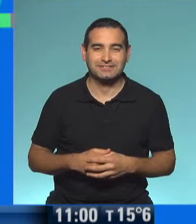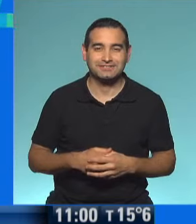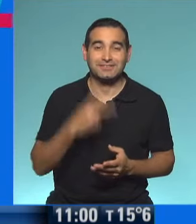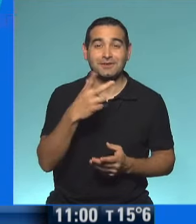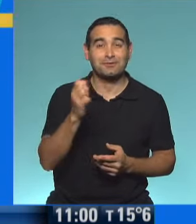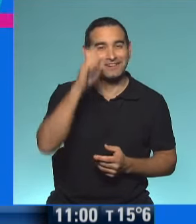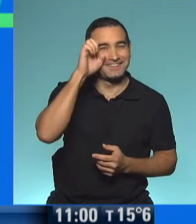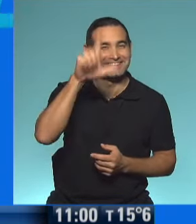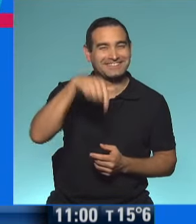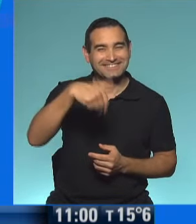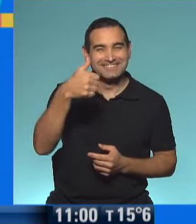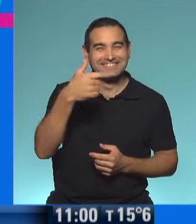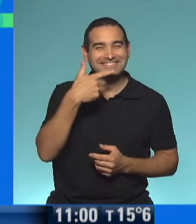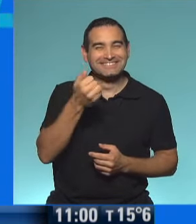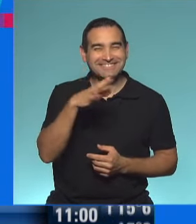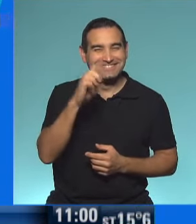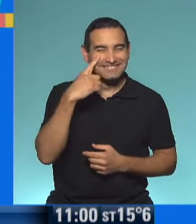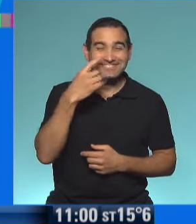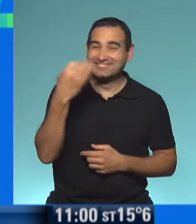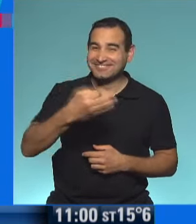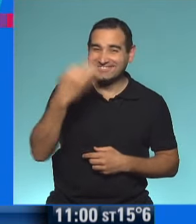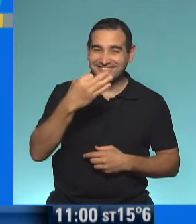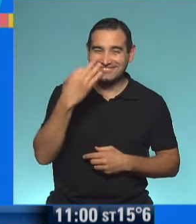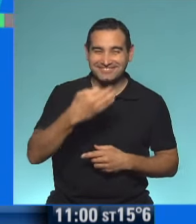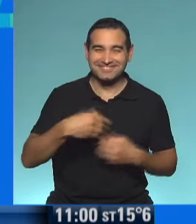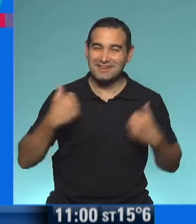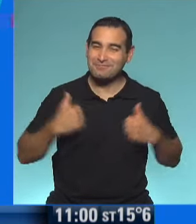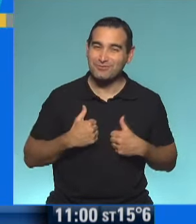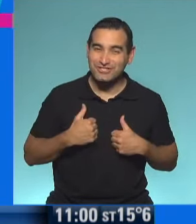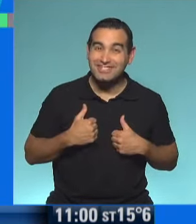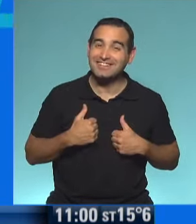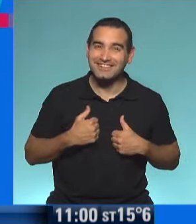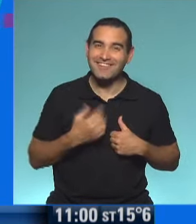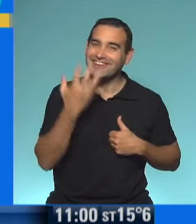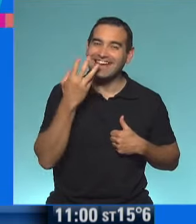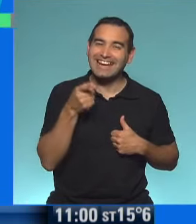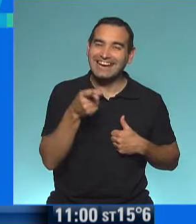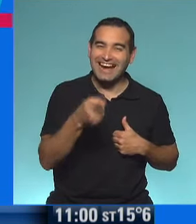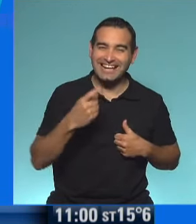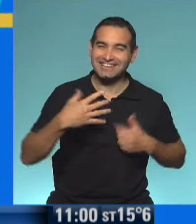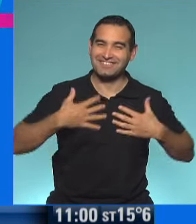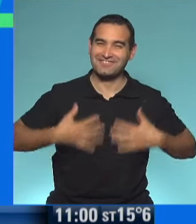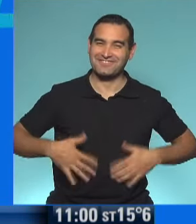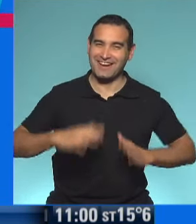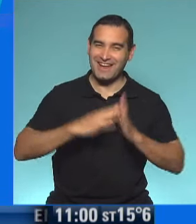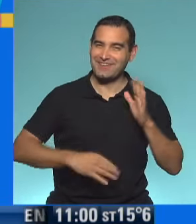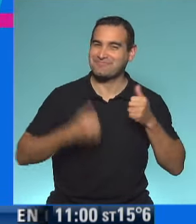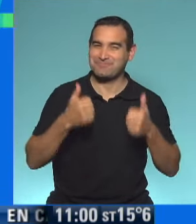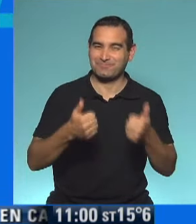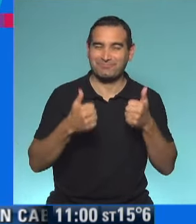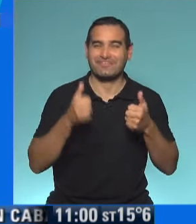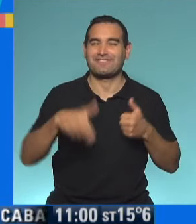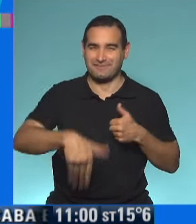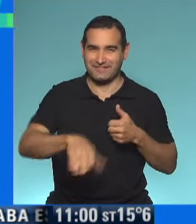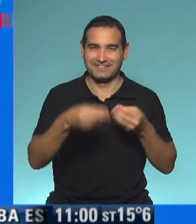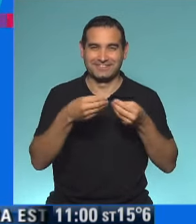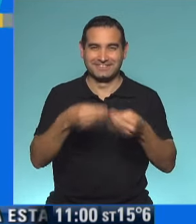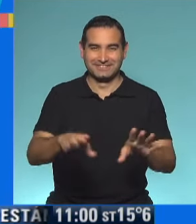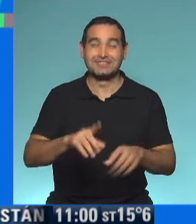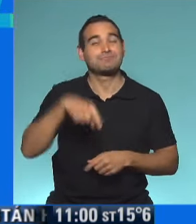Valen y Sabri. Ay, con el guardapolvo, qué prolijo. Mochilita. Muy bien, me encanta cuando se ponen el guardapolvo. Ya vamos a empezar a usar el